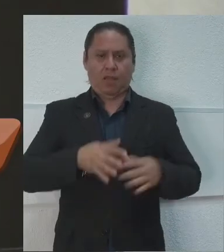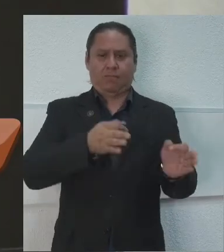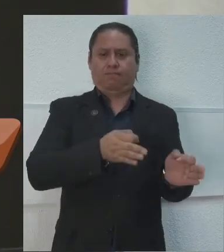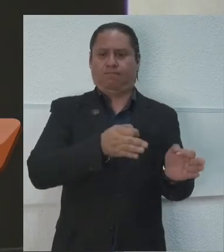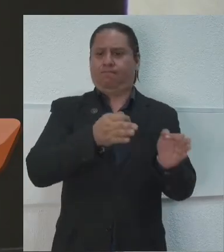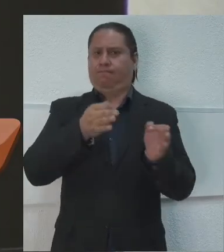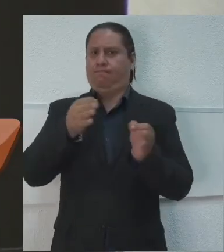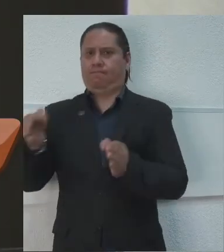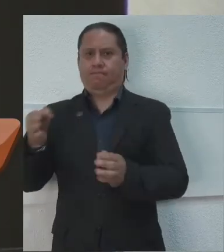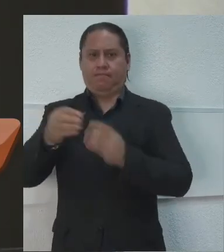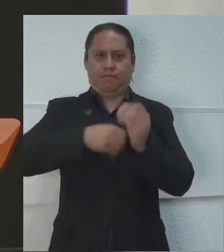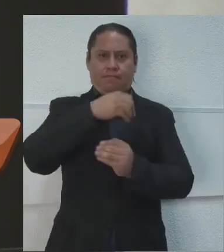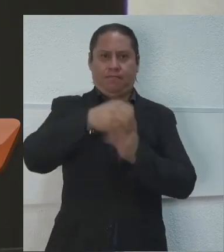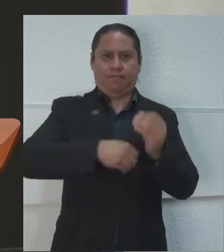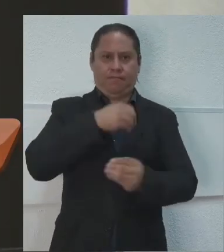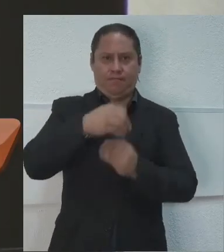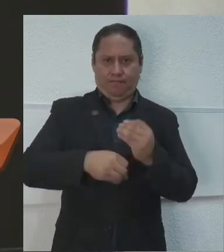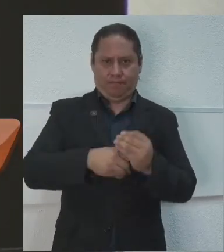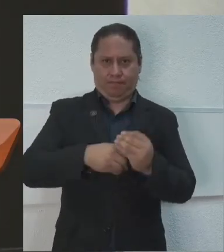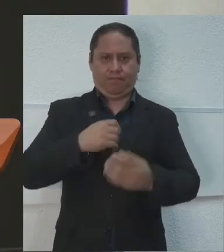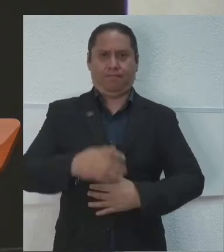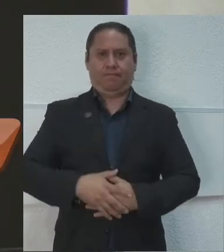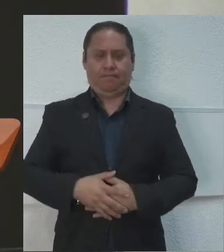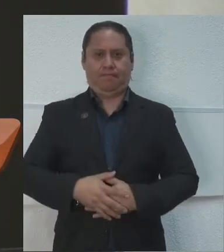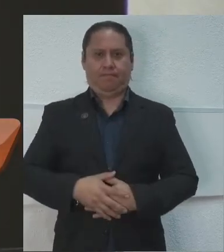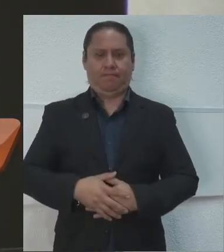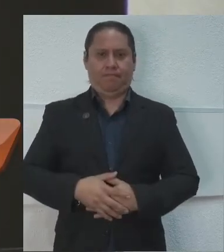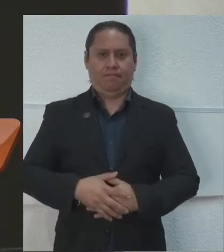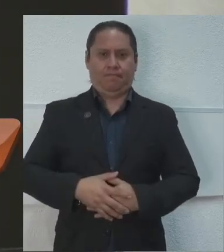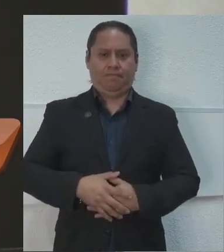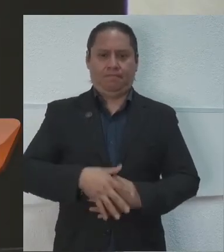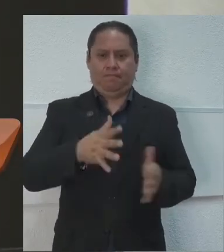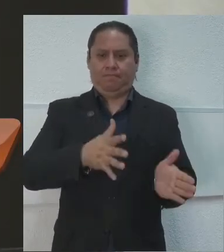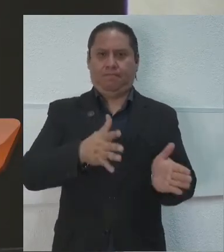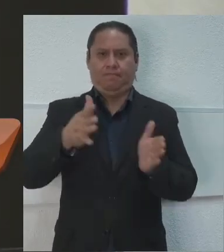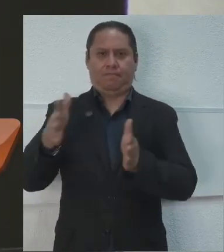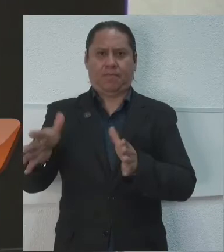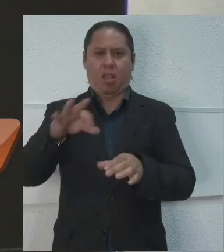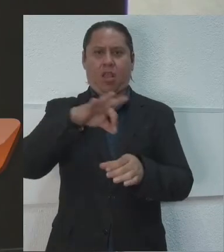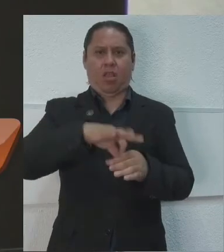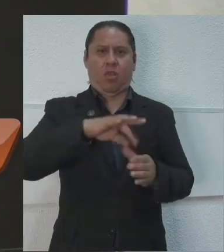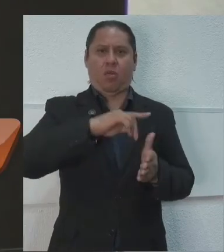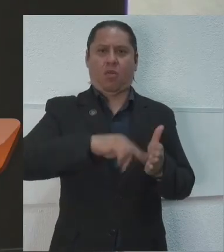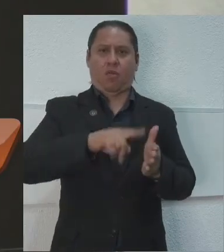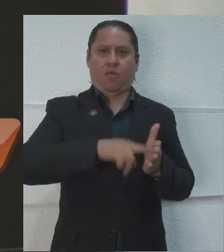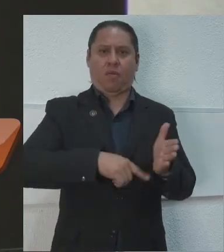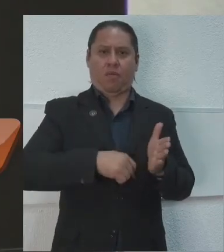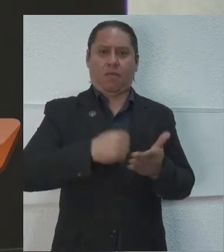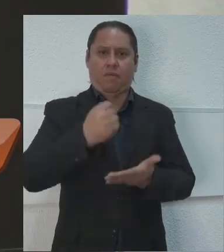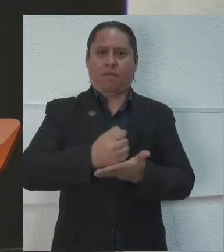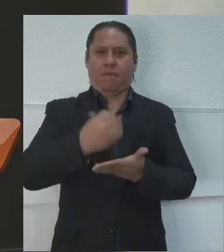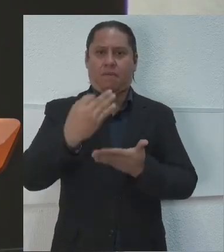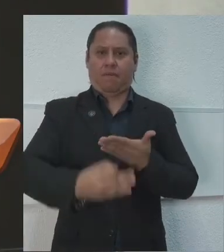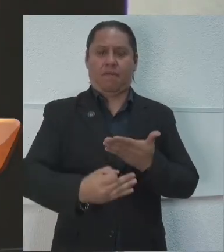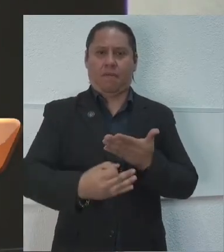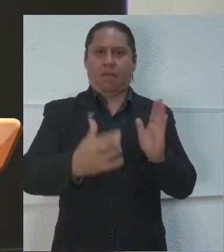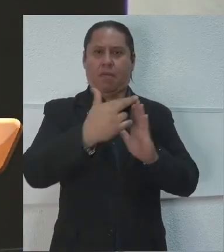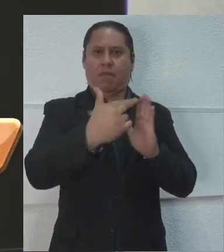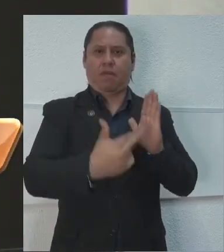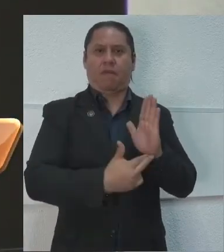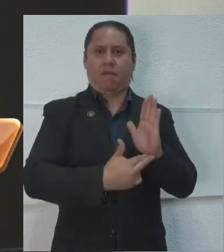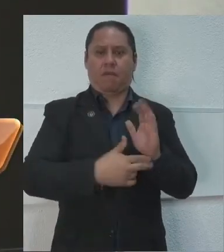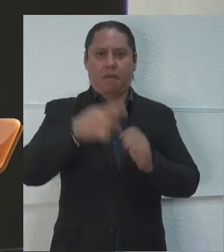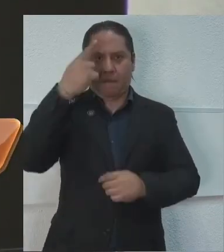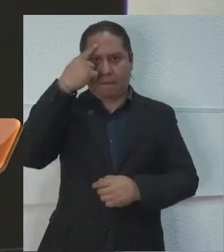la discusión y eventual votación y aprobación de esa reforma para